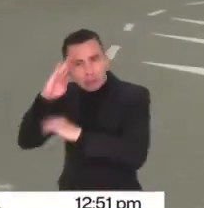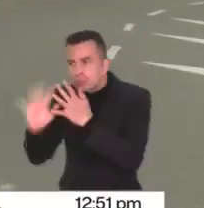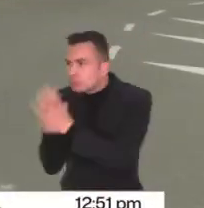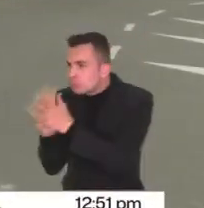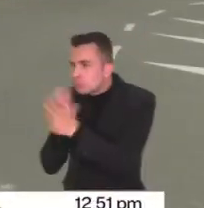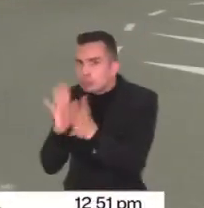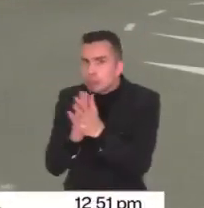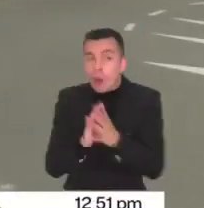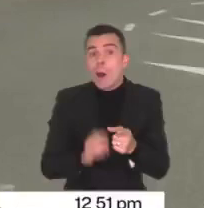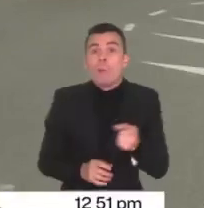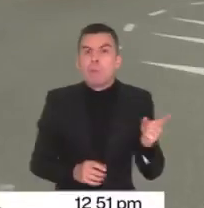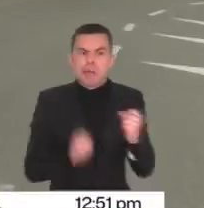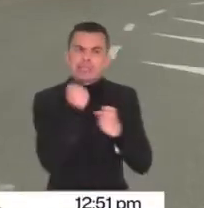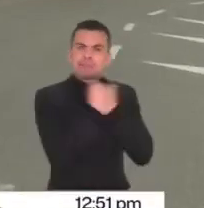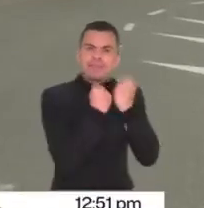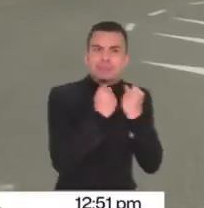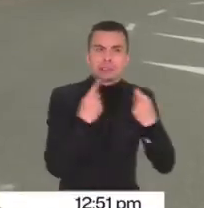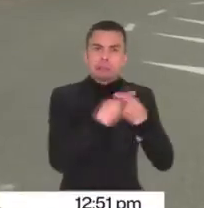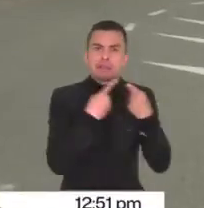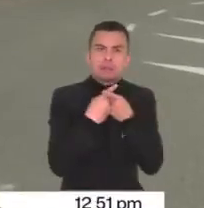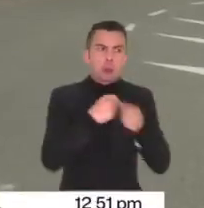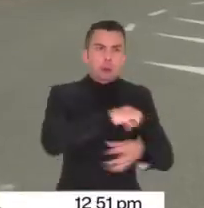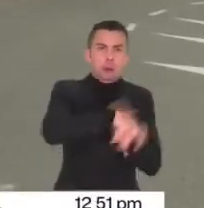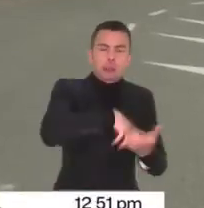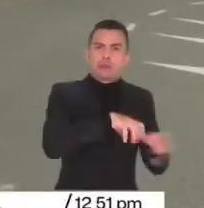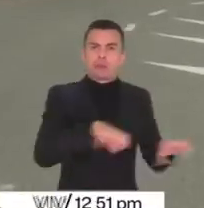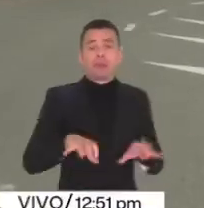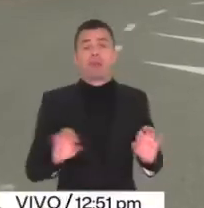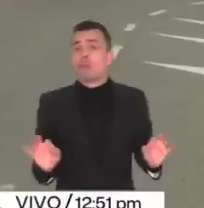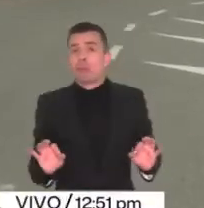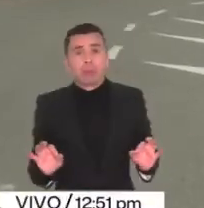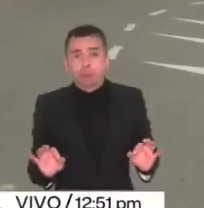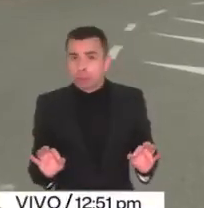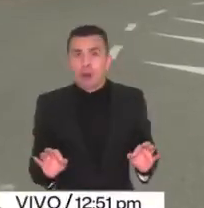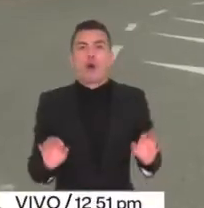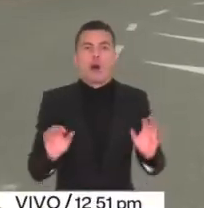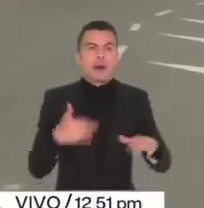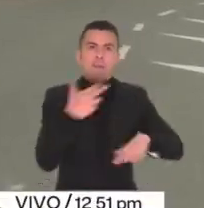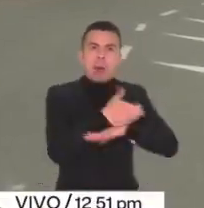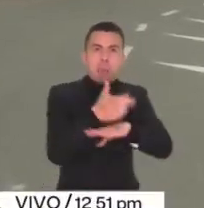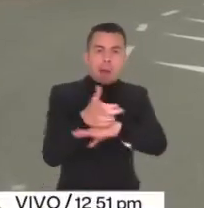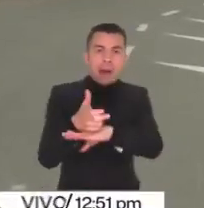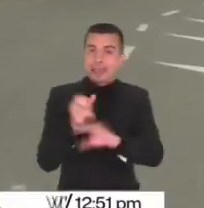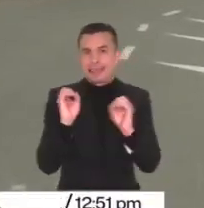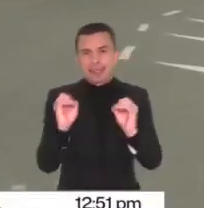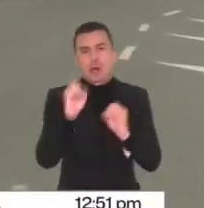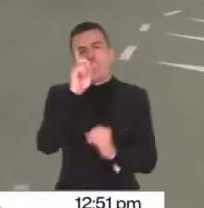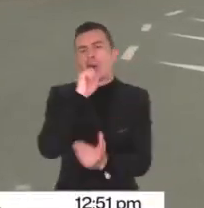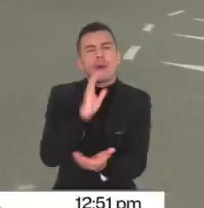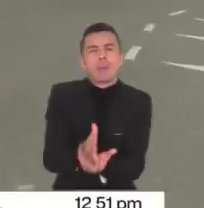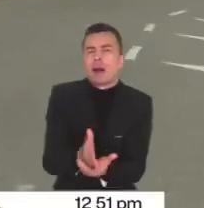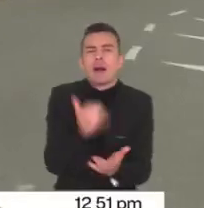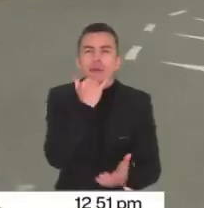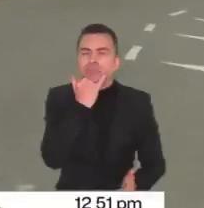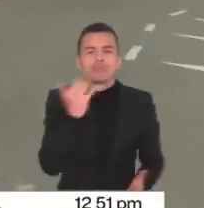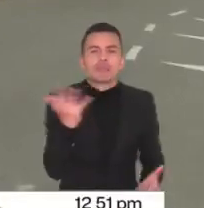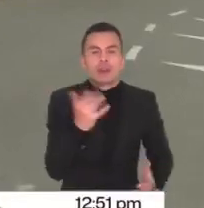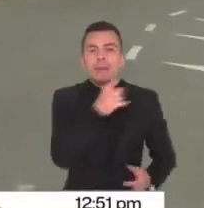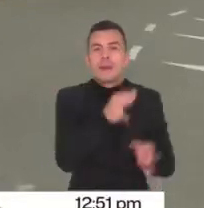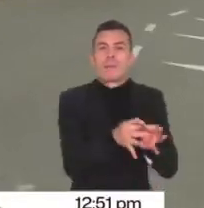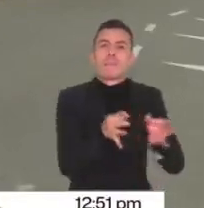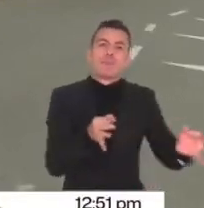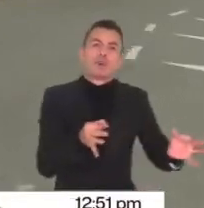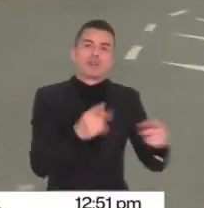ni riñas ni alteraciones del orden público y tampoco homicidios. El único suceso que ocurrió fue en el municipio